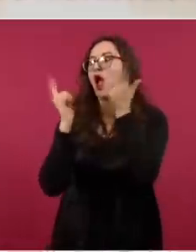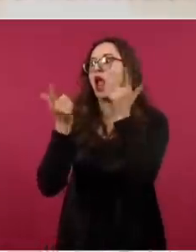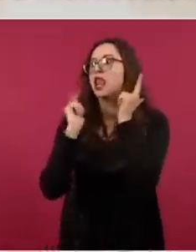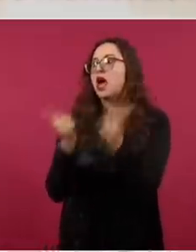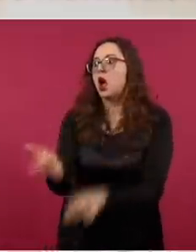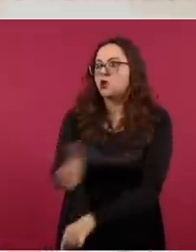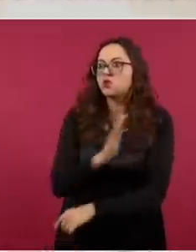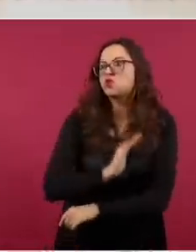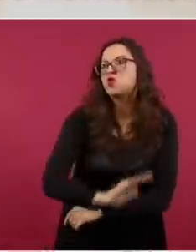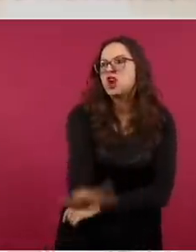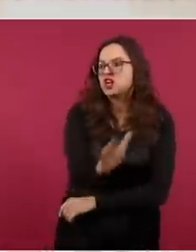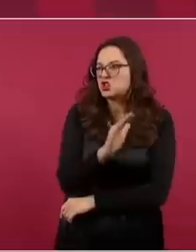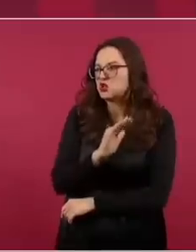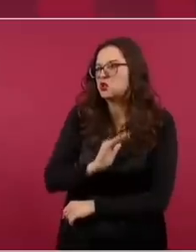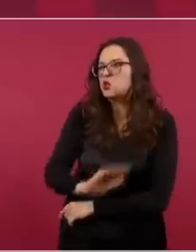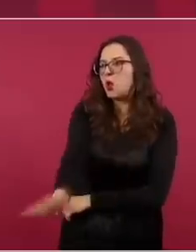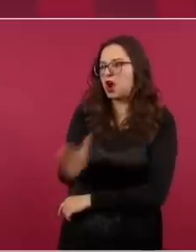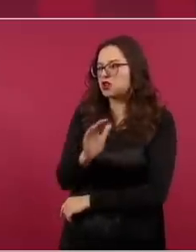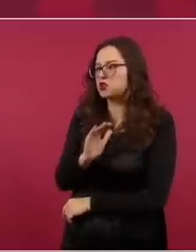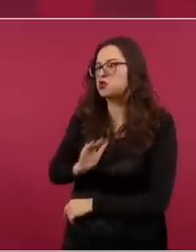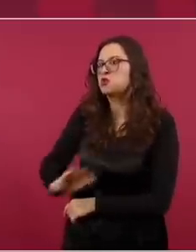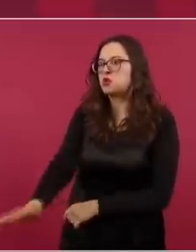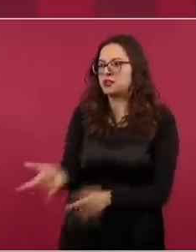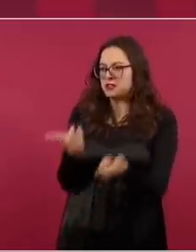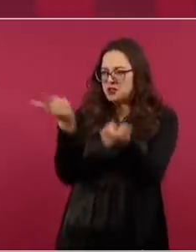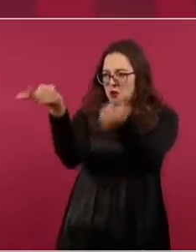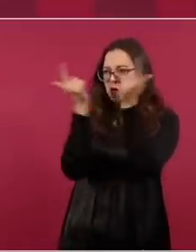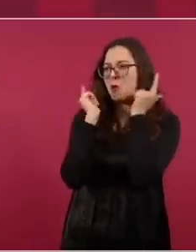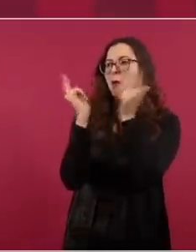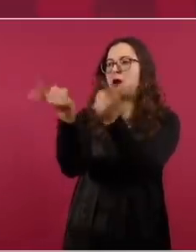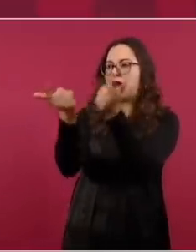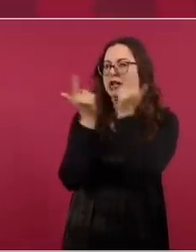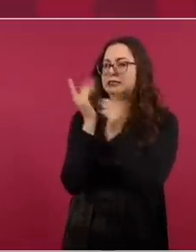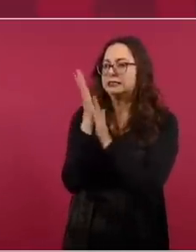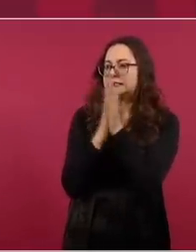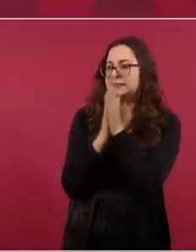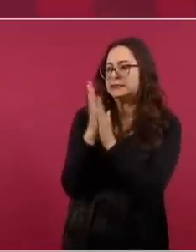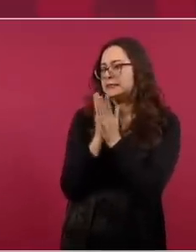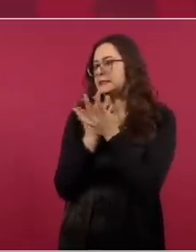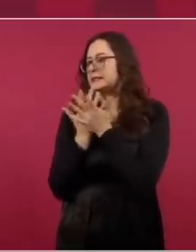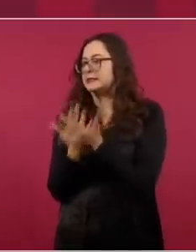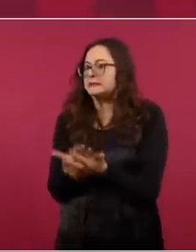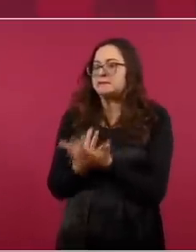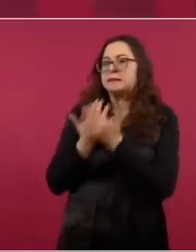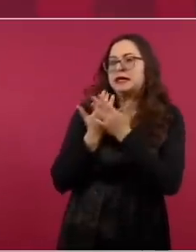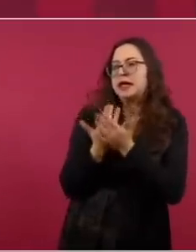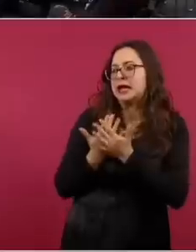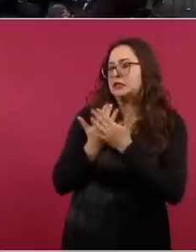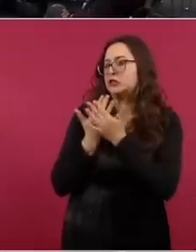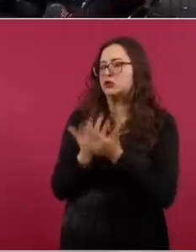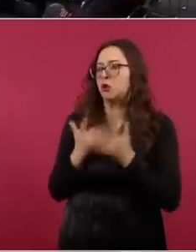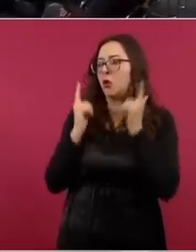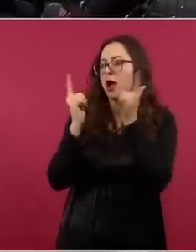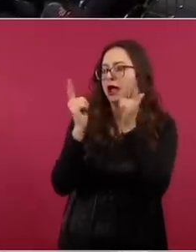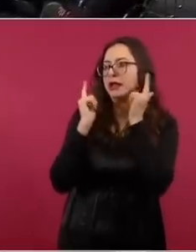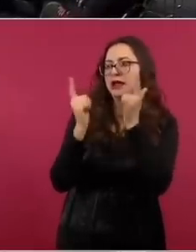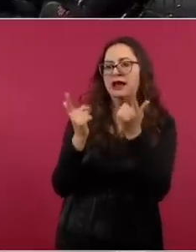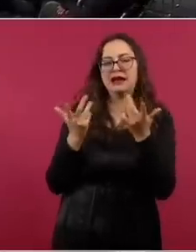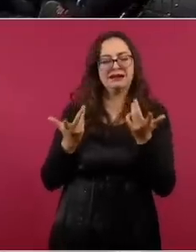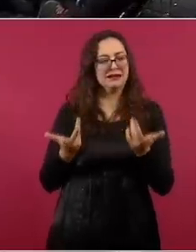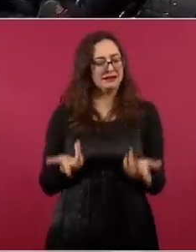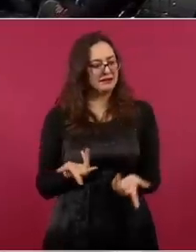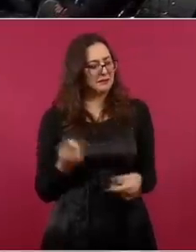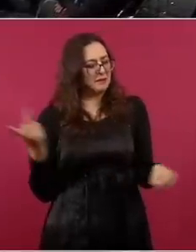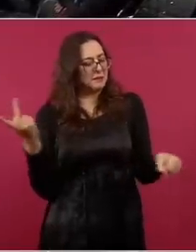esperando que los enfermos no tuviesen camas en los hospitales para